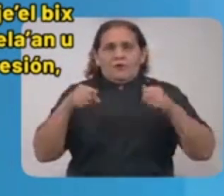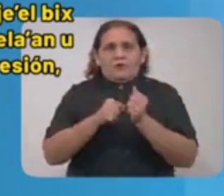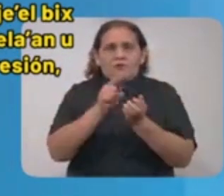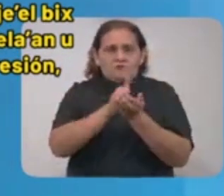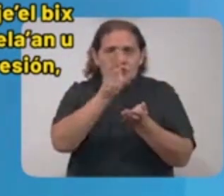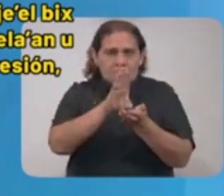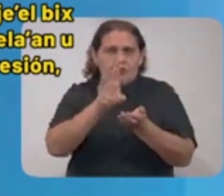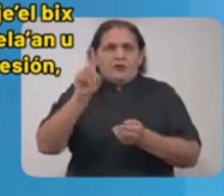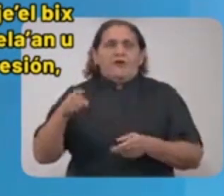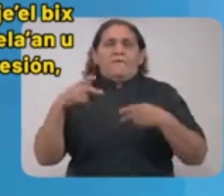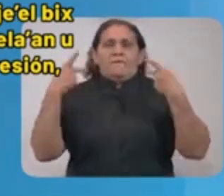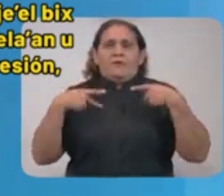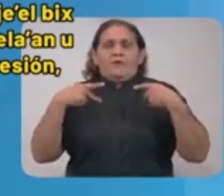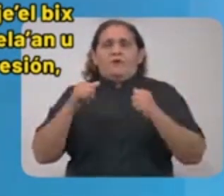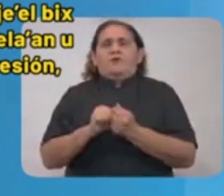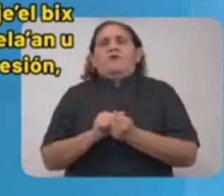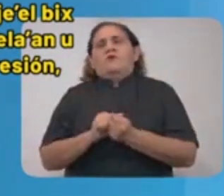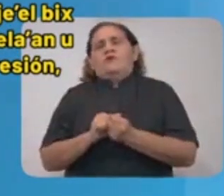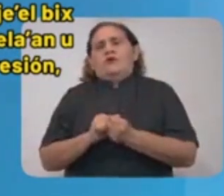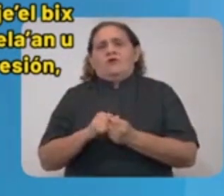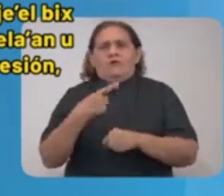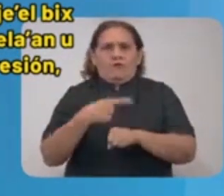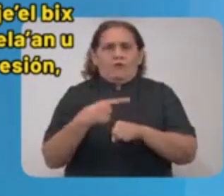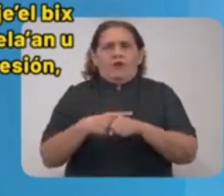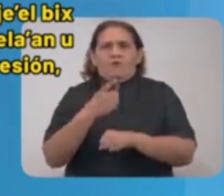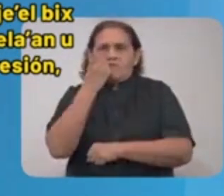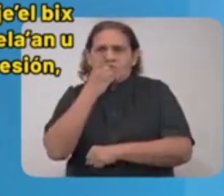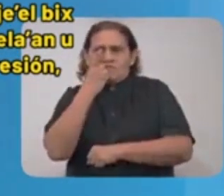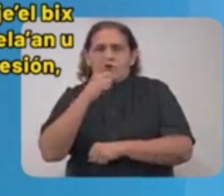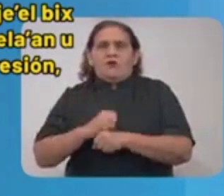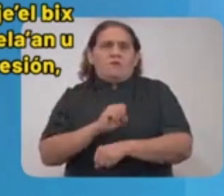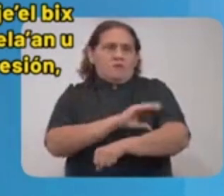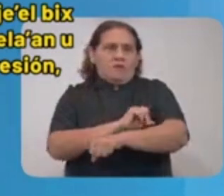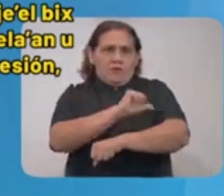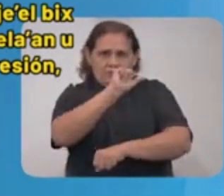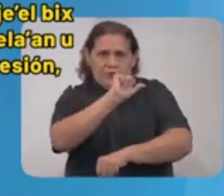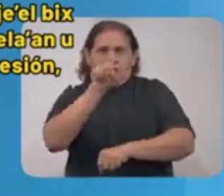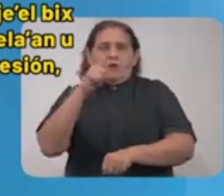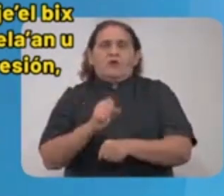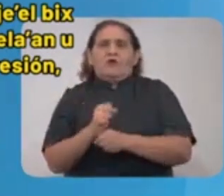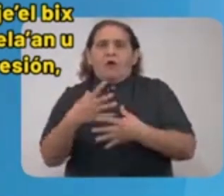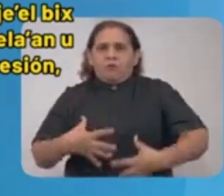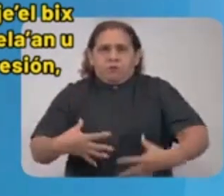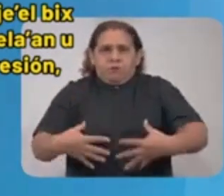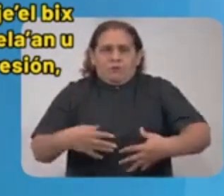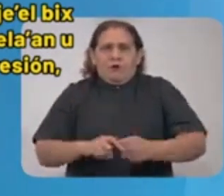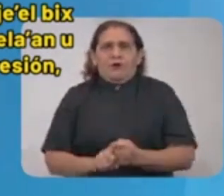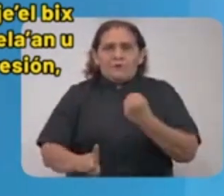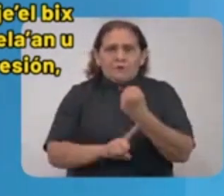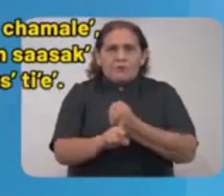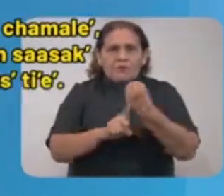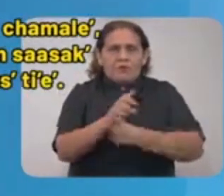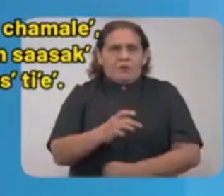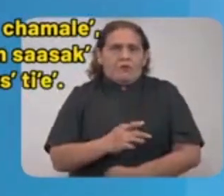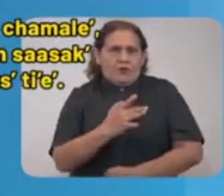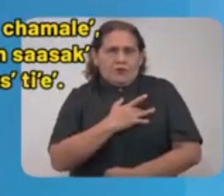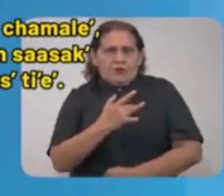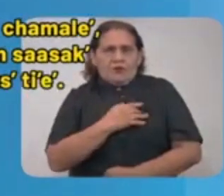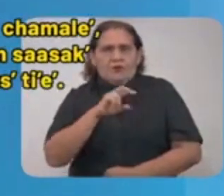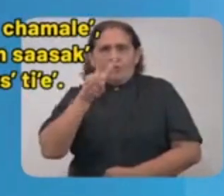discapacidad, personas con padecimientos como diabetes, hipertensión, sobrepeso, problemas cardíacos,